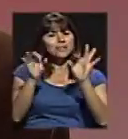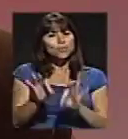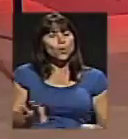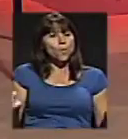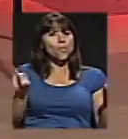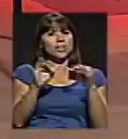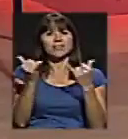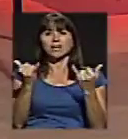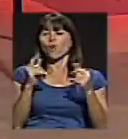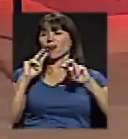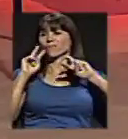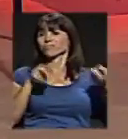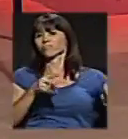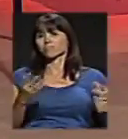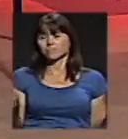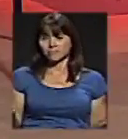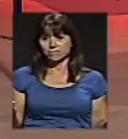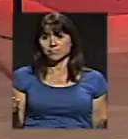lado.